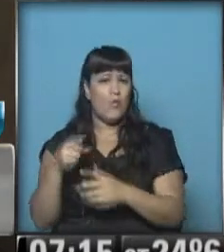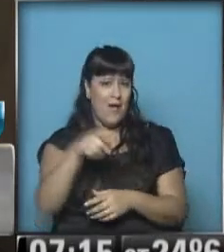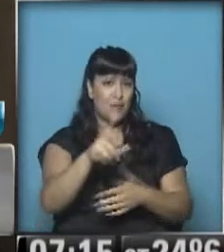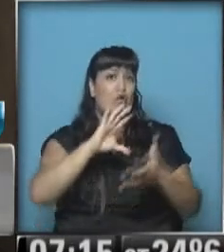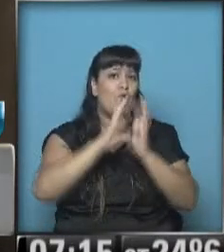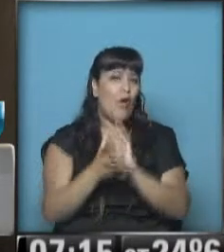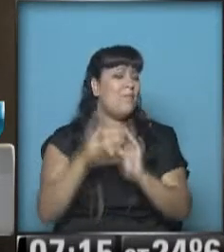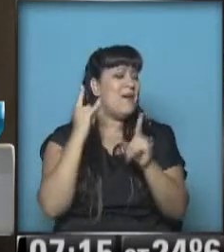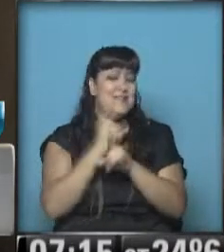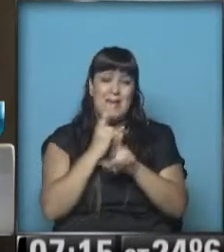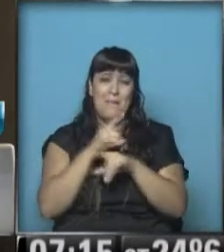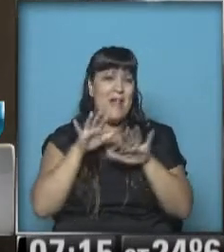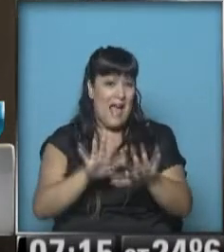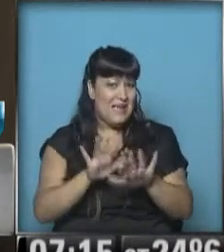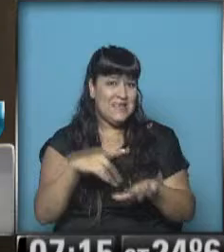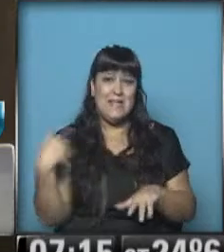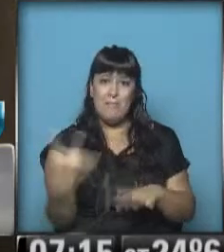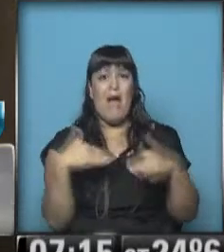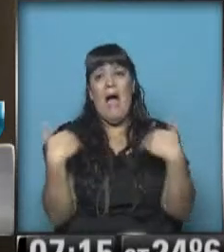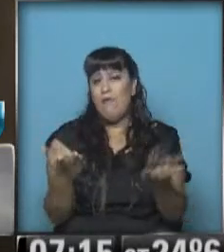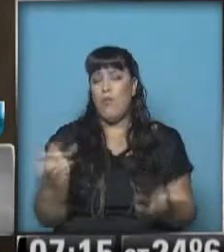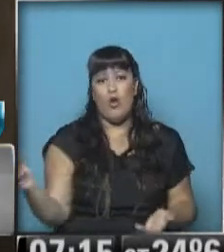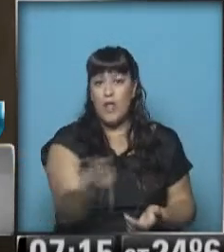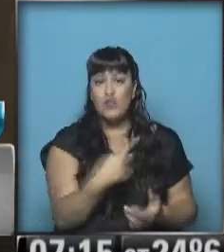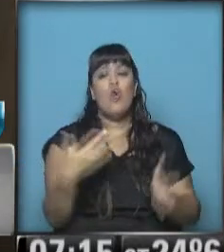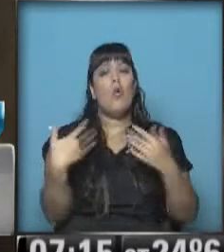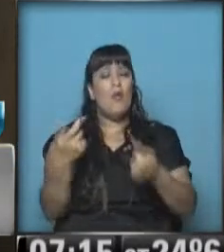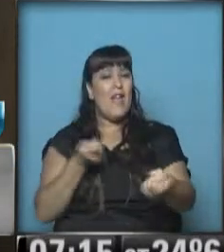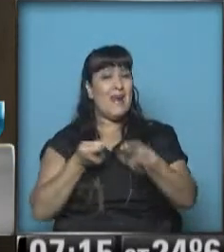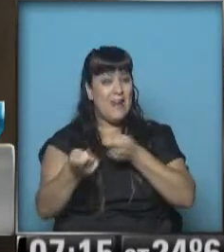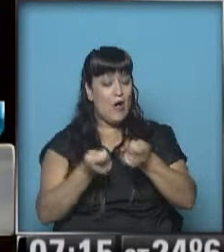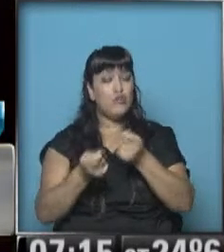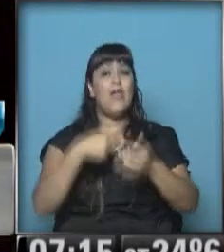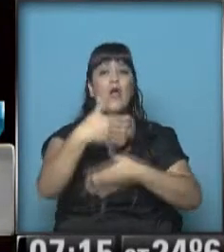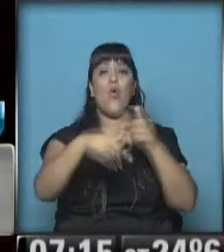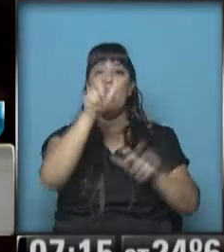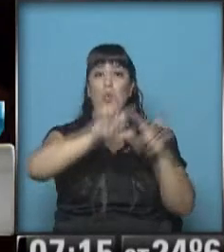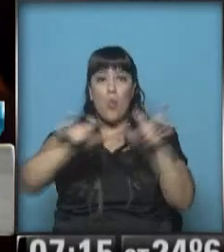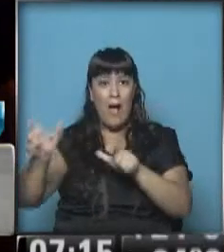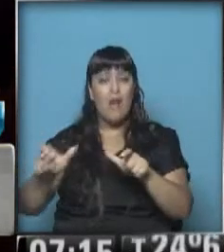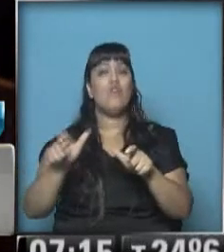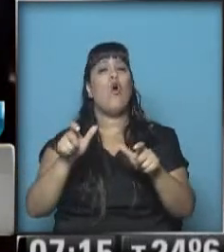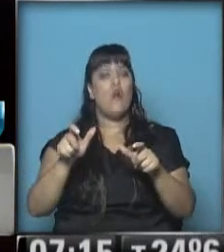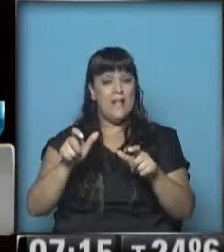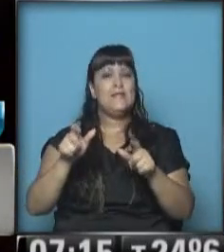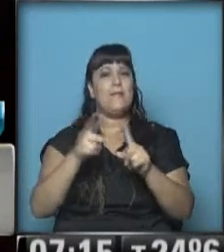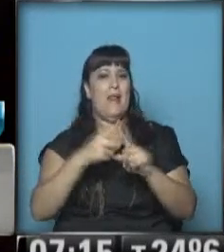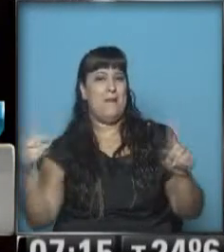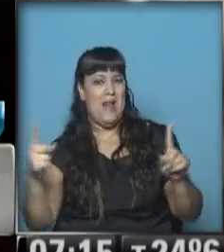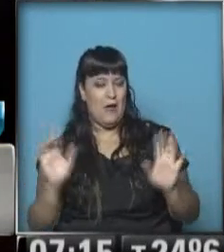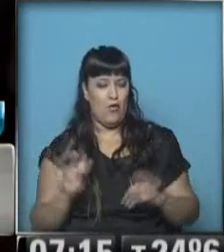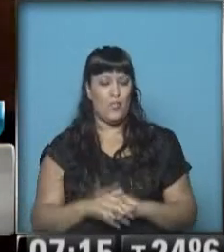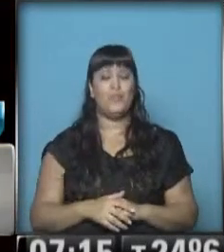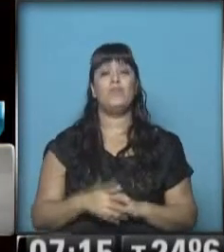efecto cascada, es poder negociar jugadores en un periodo lo más amplio posible. Creemos